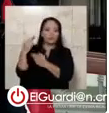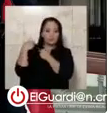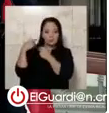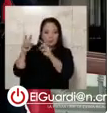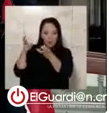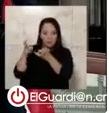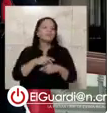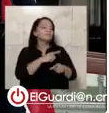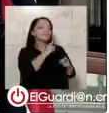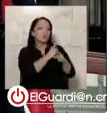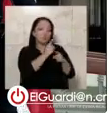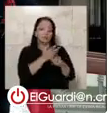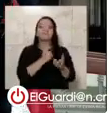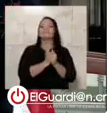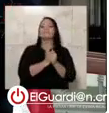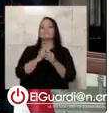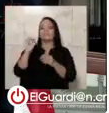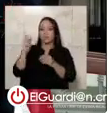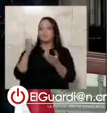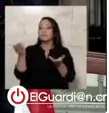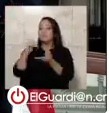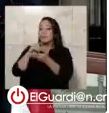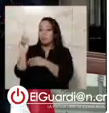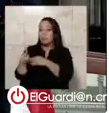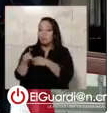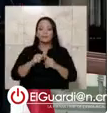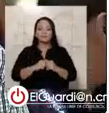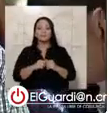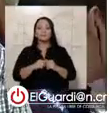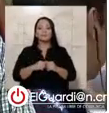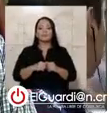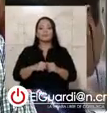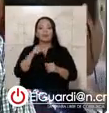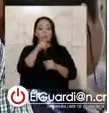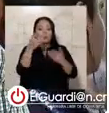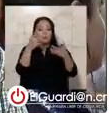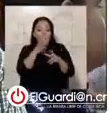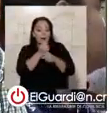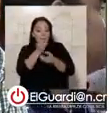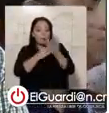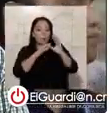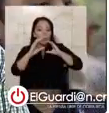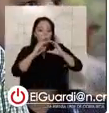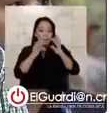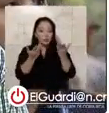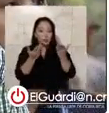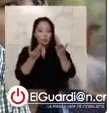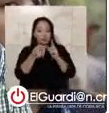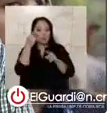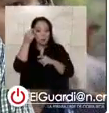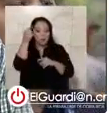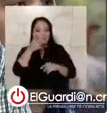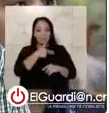eso. Correcto. Ah, ok. ¿Su pregunta? Sí, si ya recibieron alguna comunicación de parte del gobierno